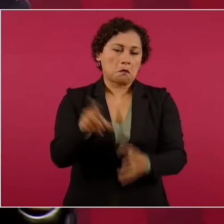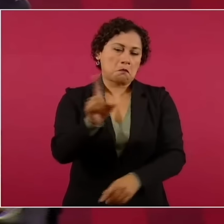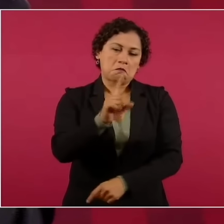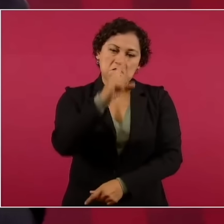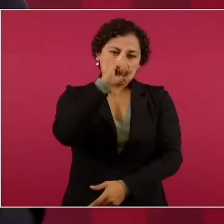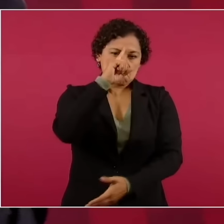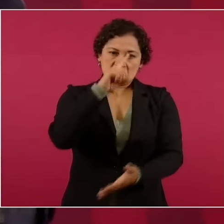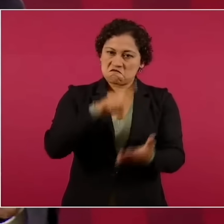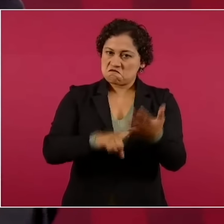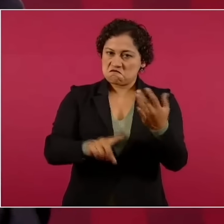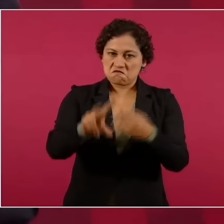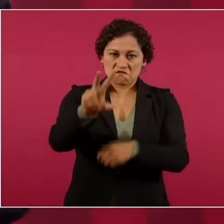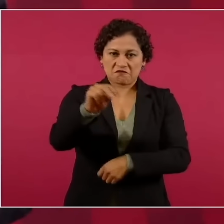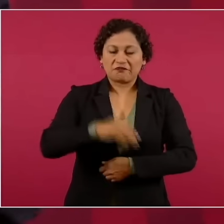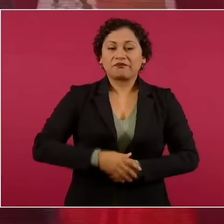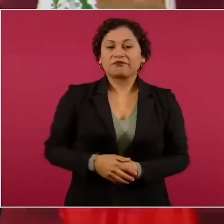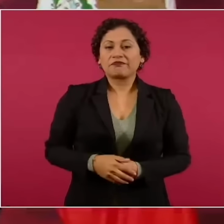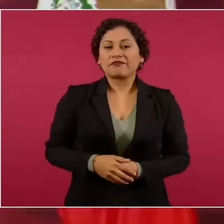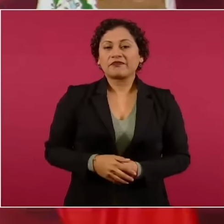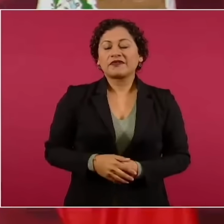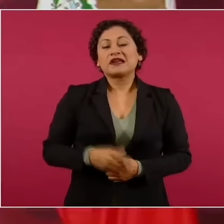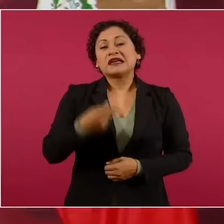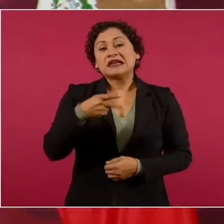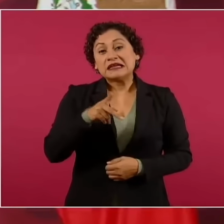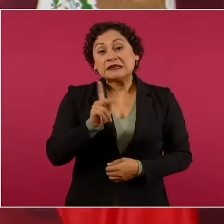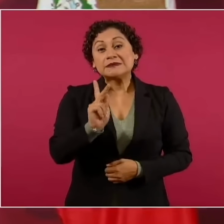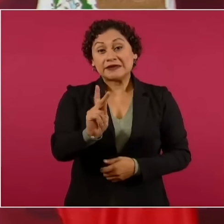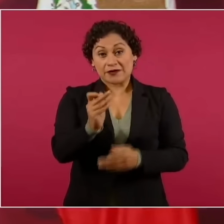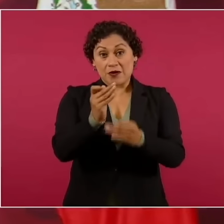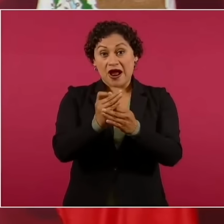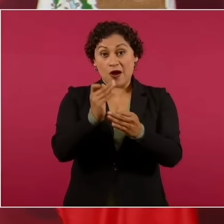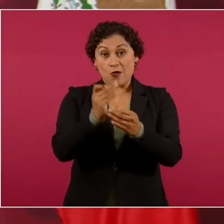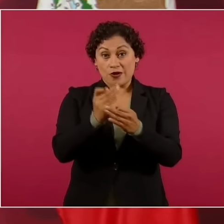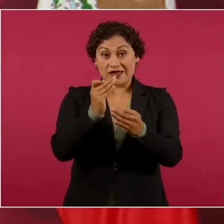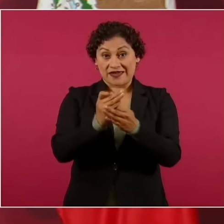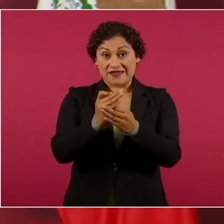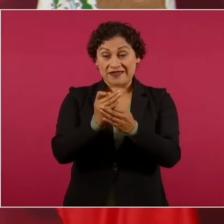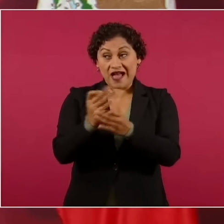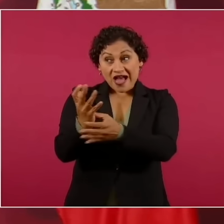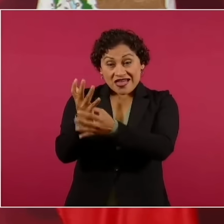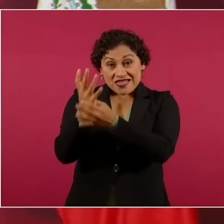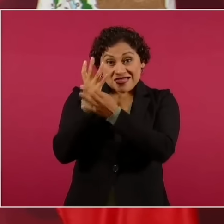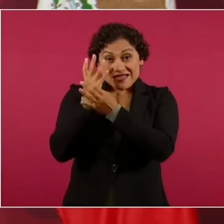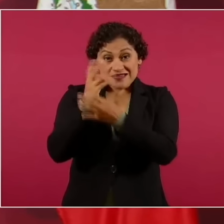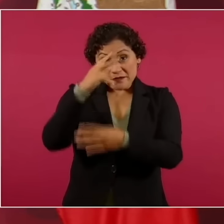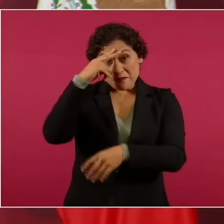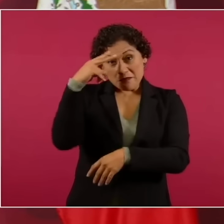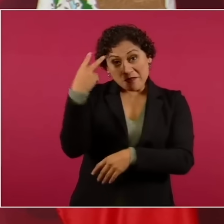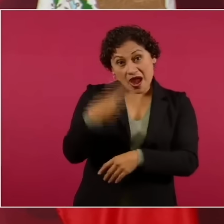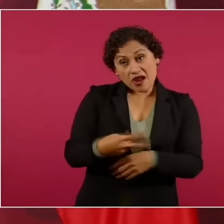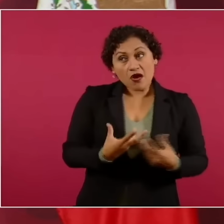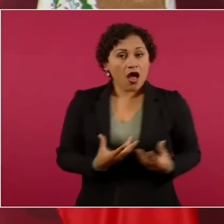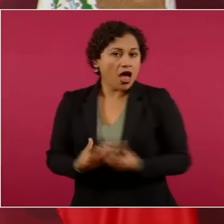mientras tanto, que no nos metan a nosotros. Se dará a conocer. En sus,